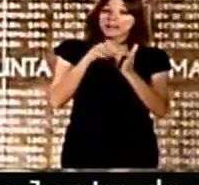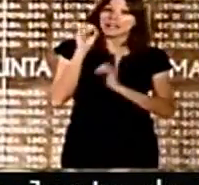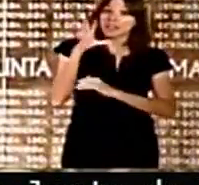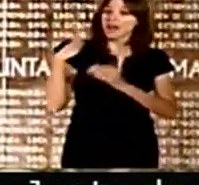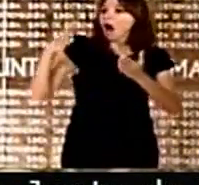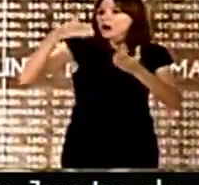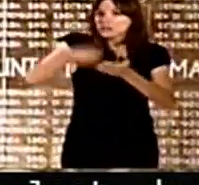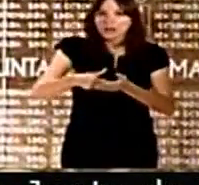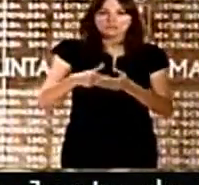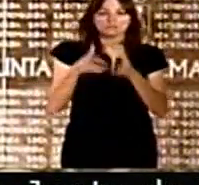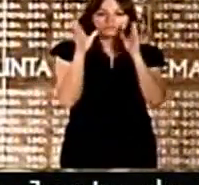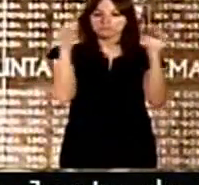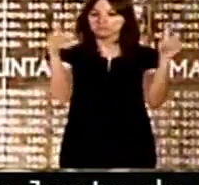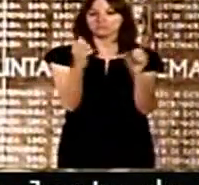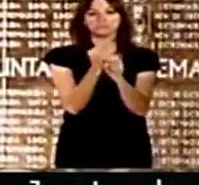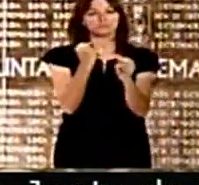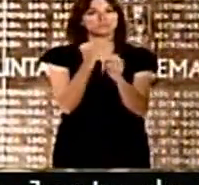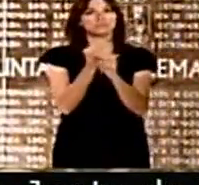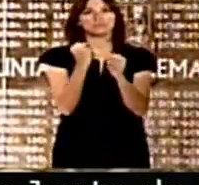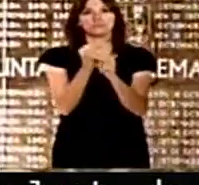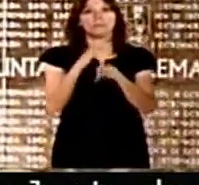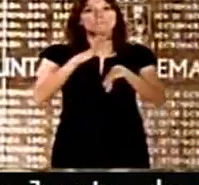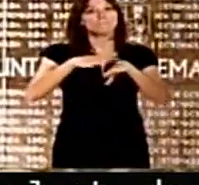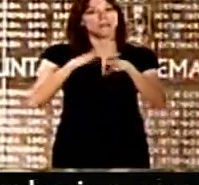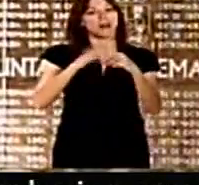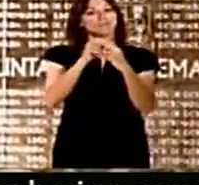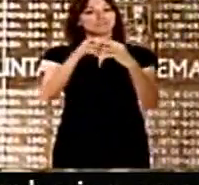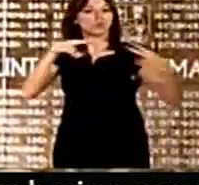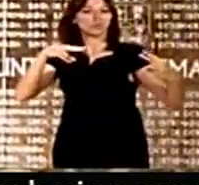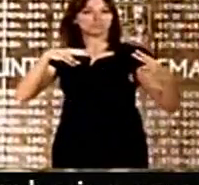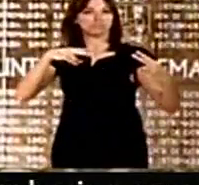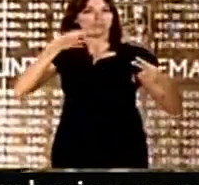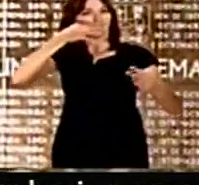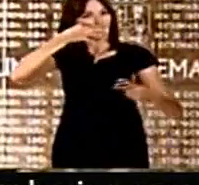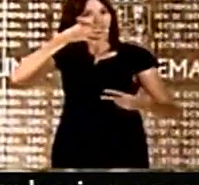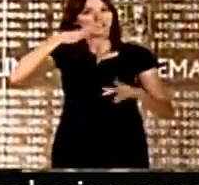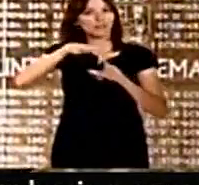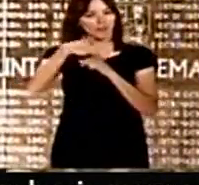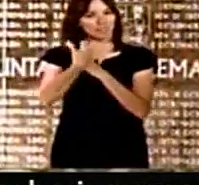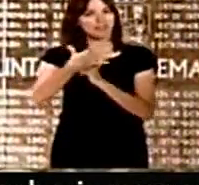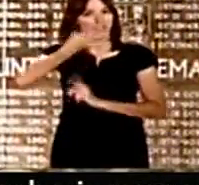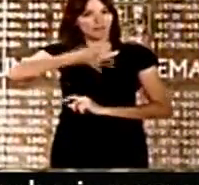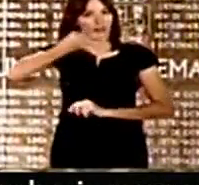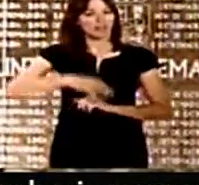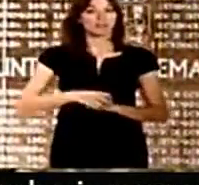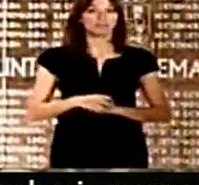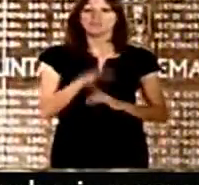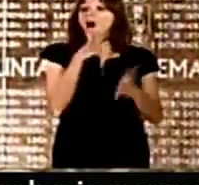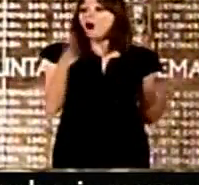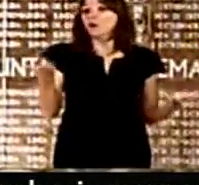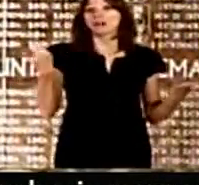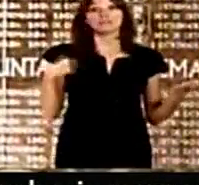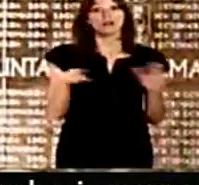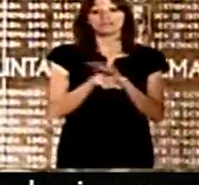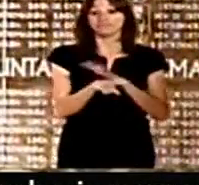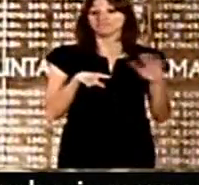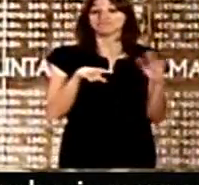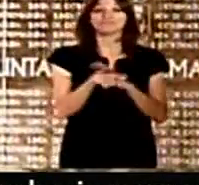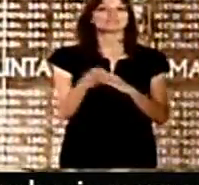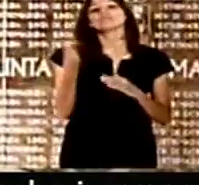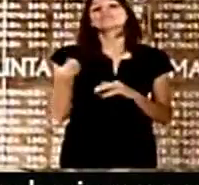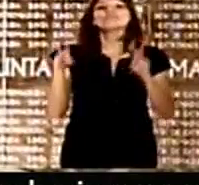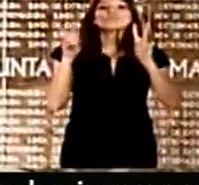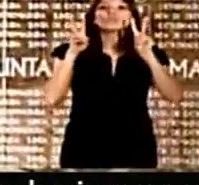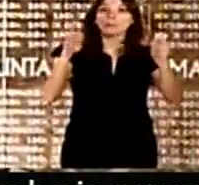trabajar para hacer una realidad Martín Palomino. Y hoy estamos aquí ya materializando actos administrativos que nos van a llevar a que la